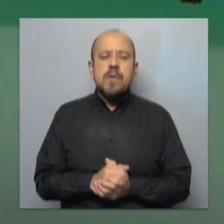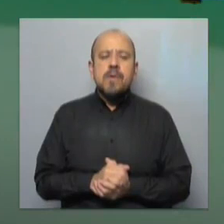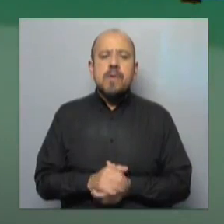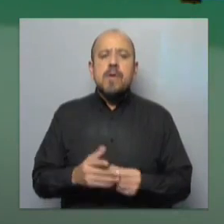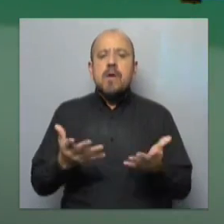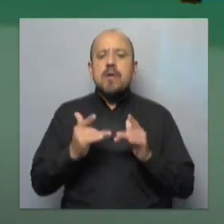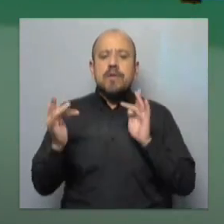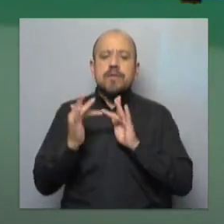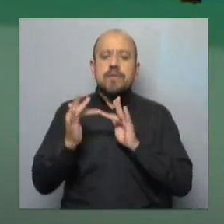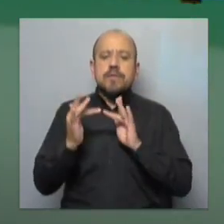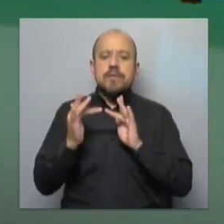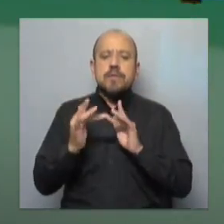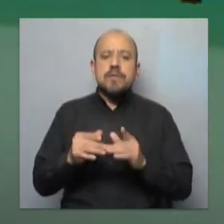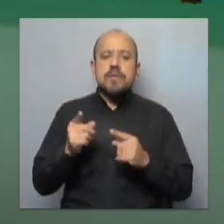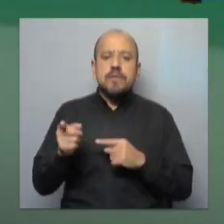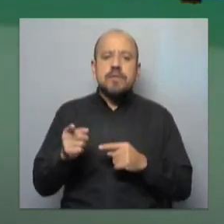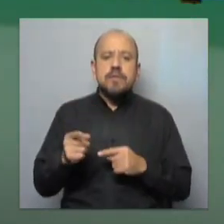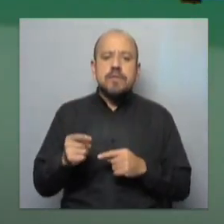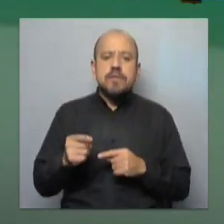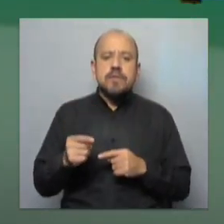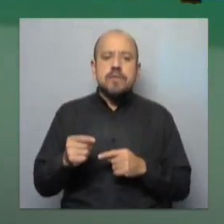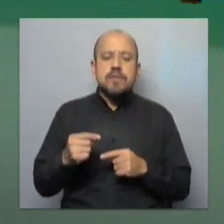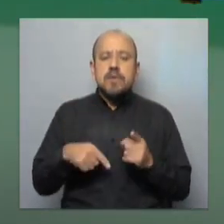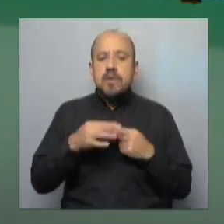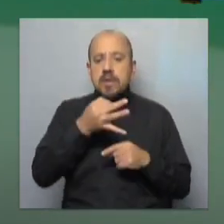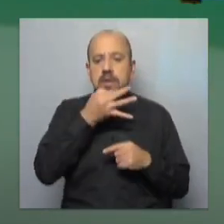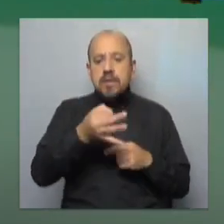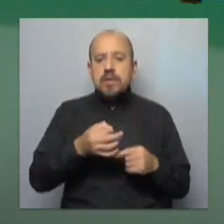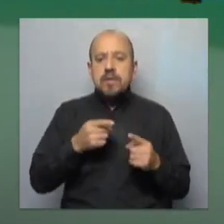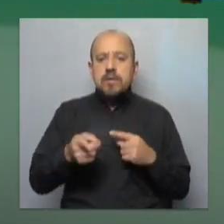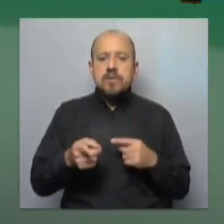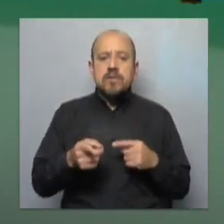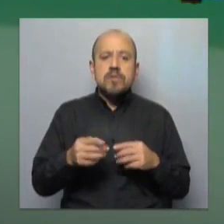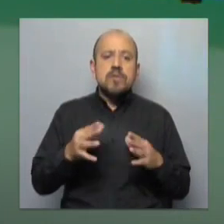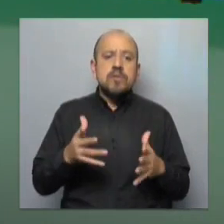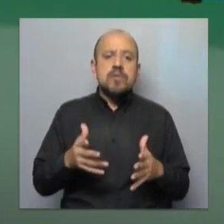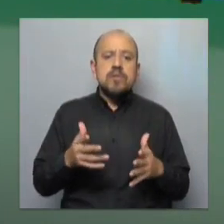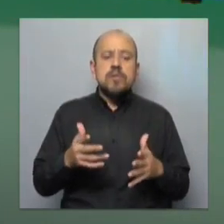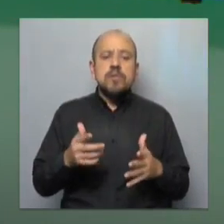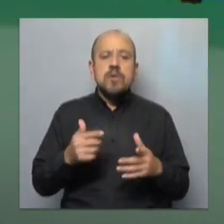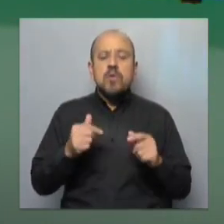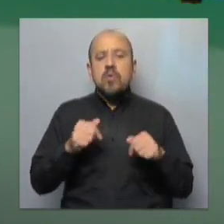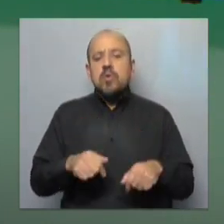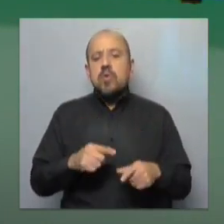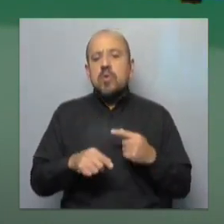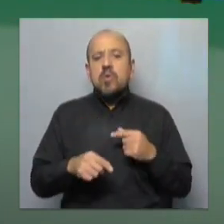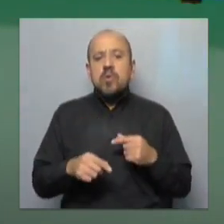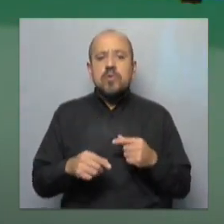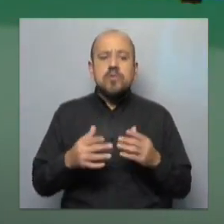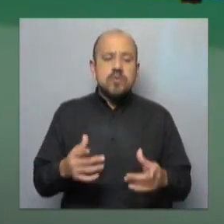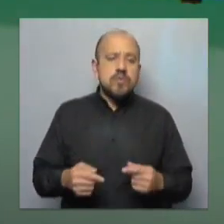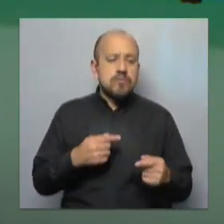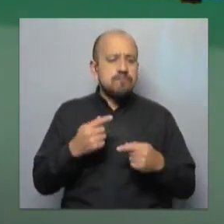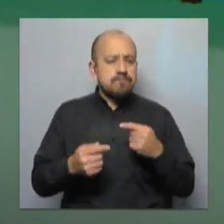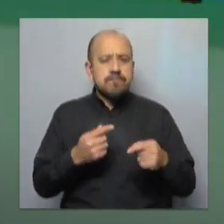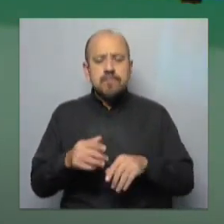móvil otra vez estamos esperando el contacto con diego martín y él comentó en el comienzo del mv de noticias centrales de hoy que justamente seguirá de